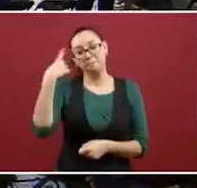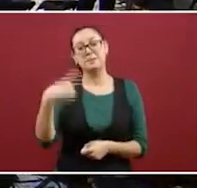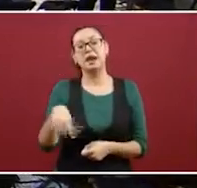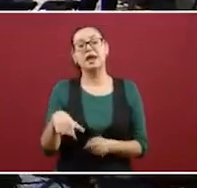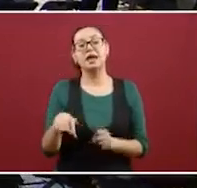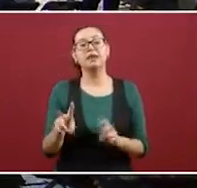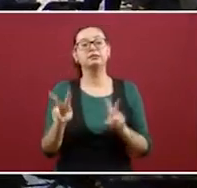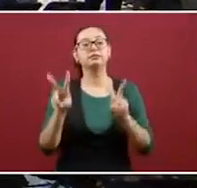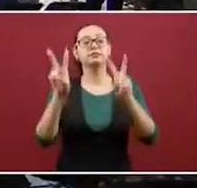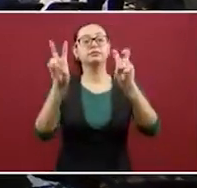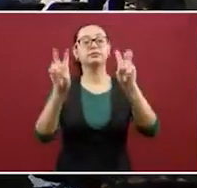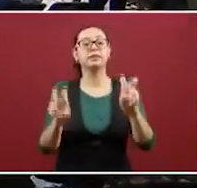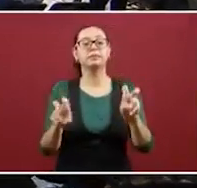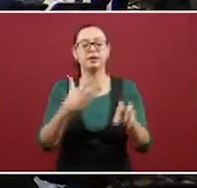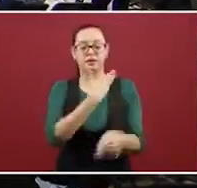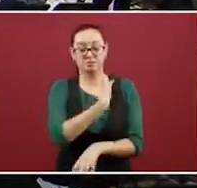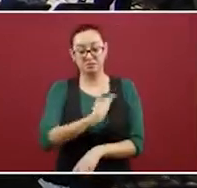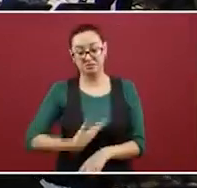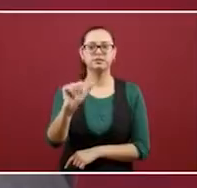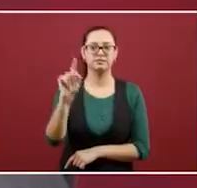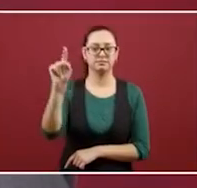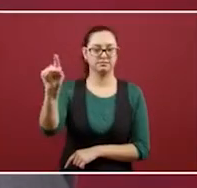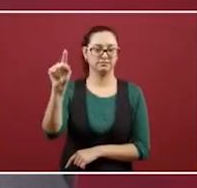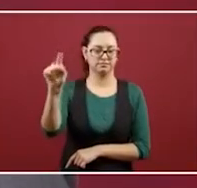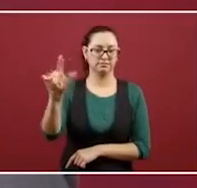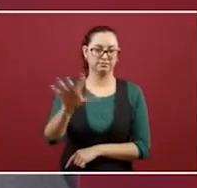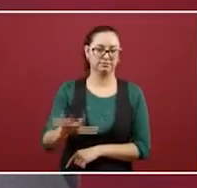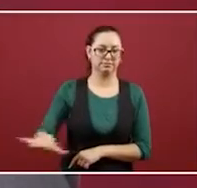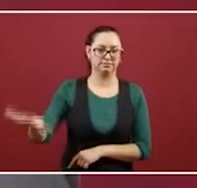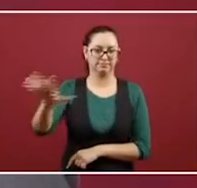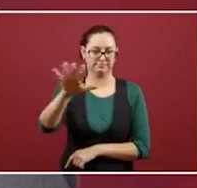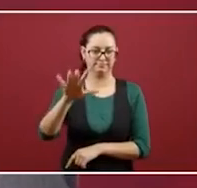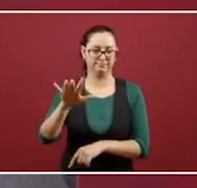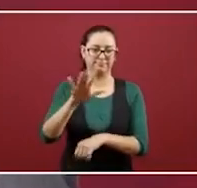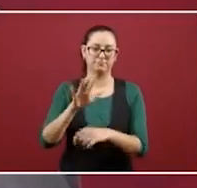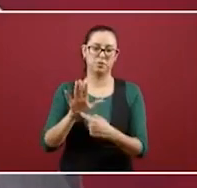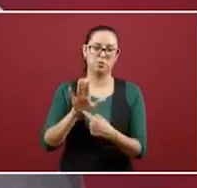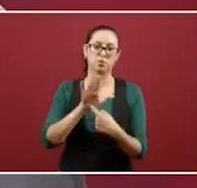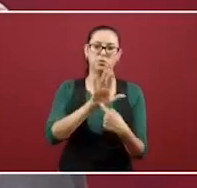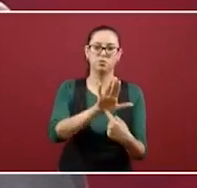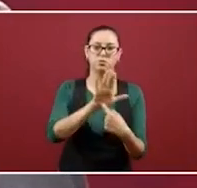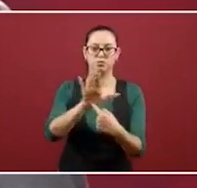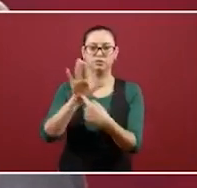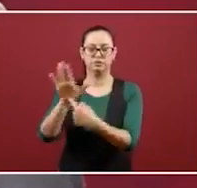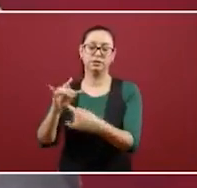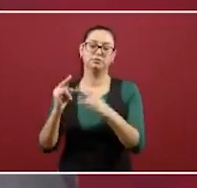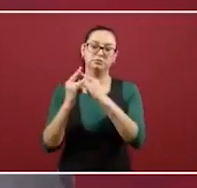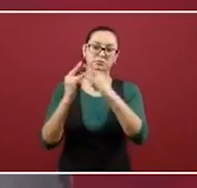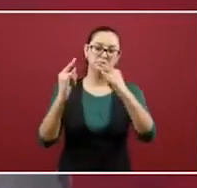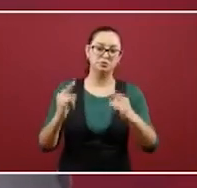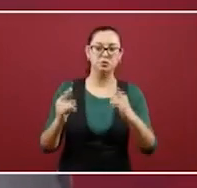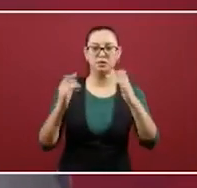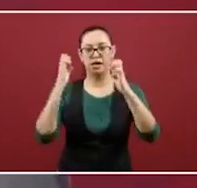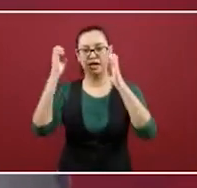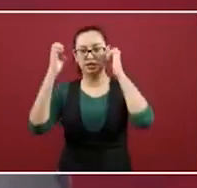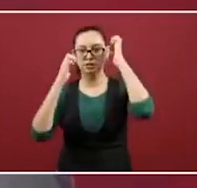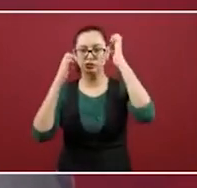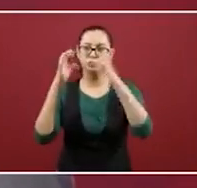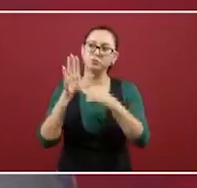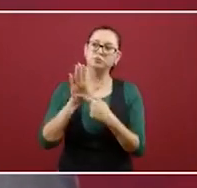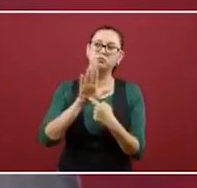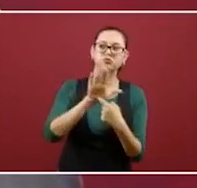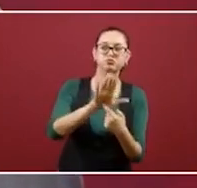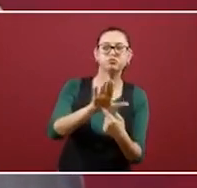ello como parte de la política de austeridad. Esta feria se convoca